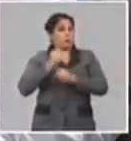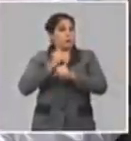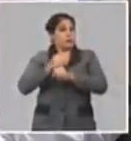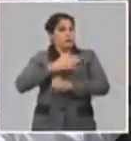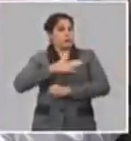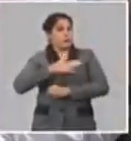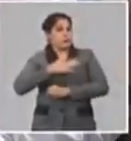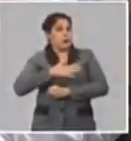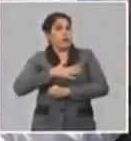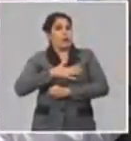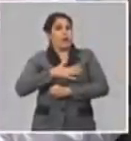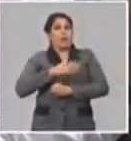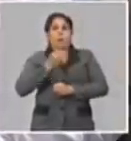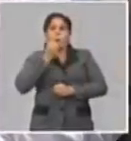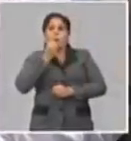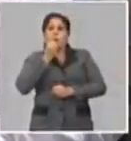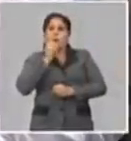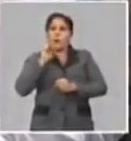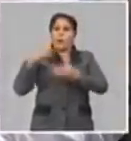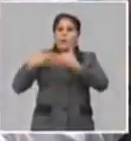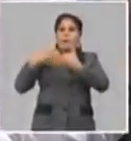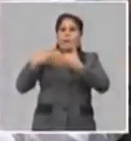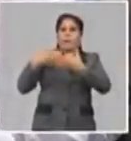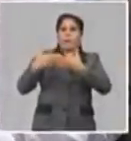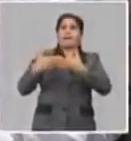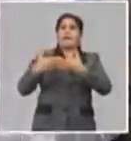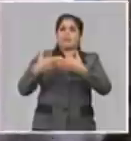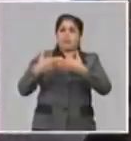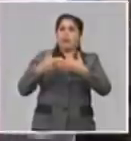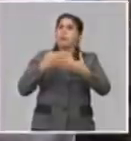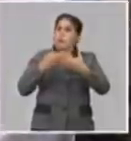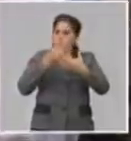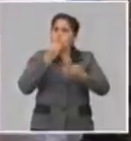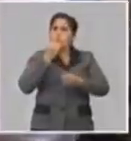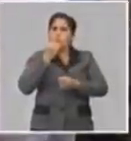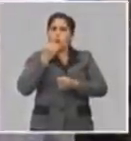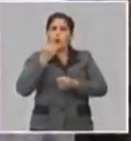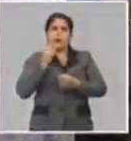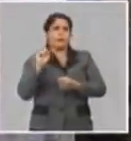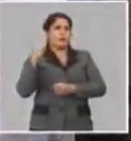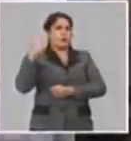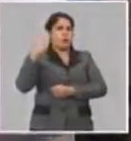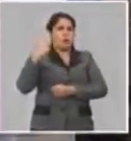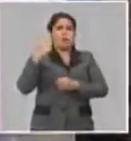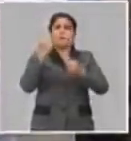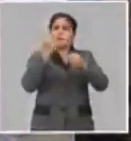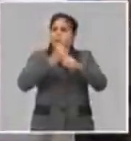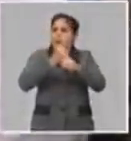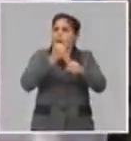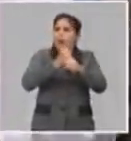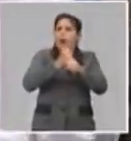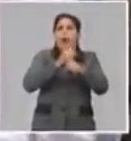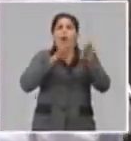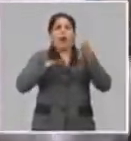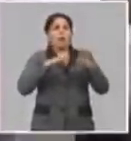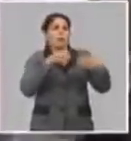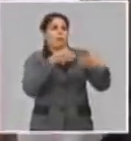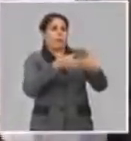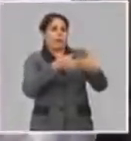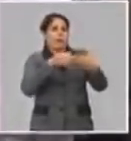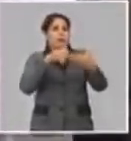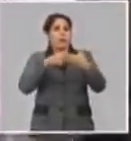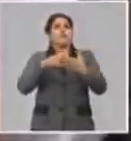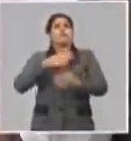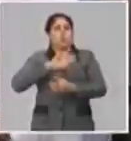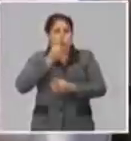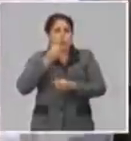al sector empresarial. Algo reclamado, yo diría que es uno de los principales elementos de las trabas.